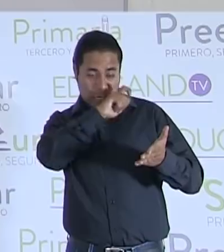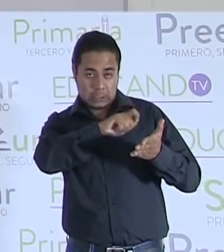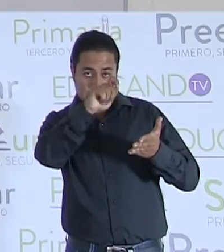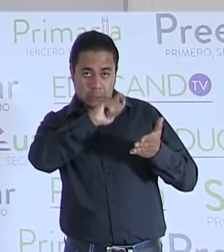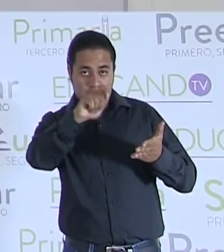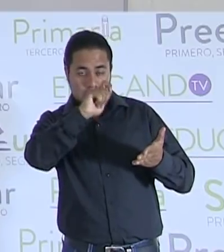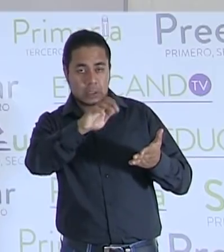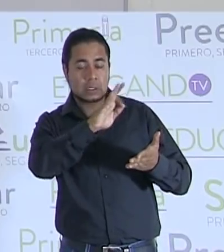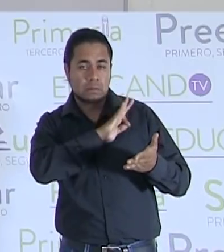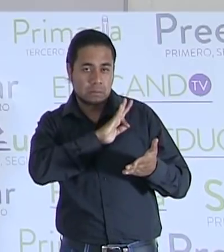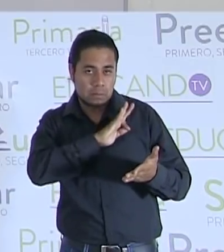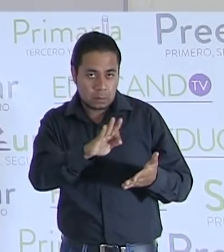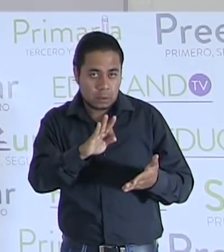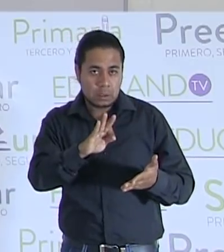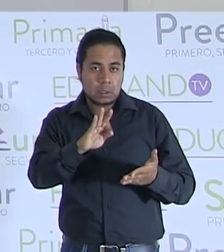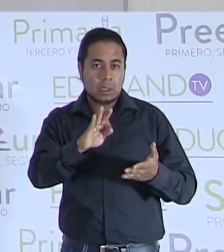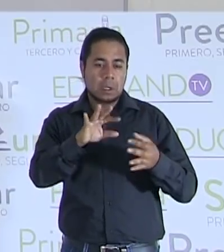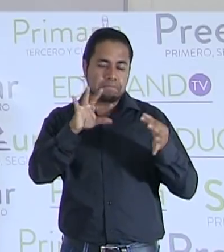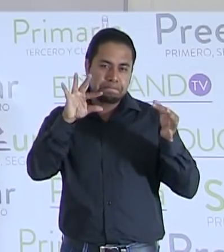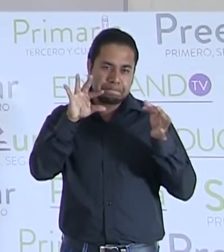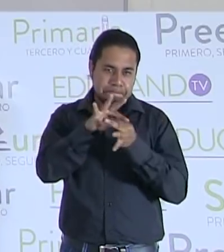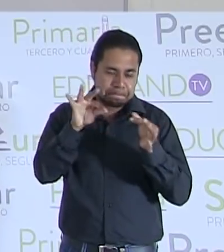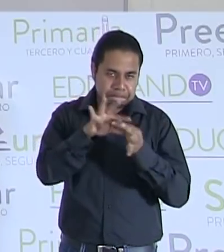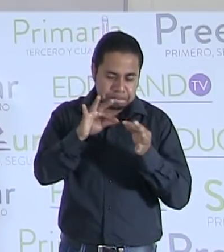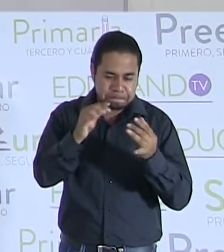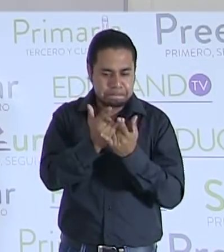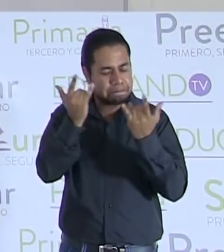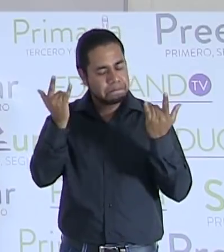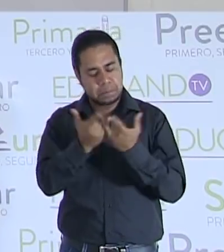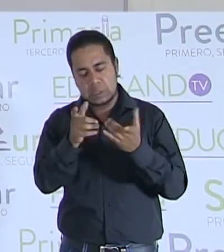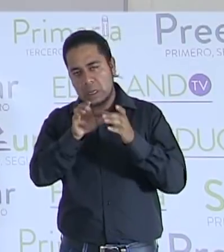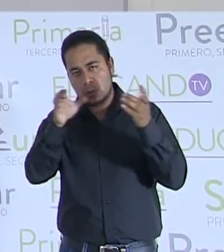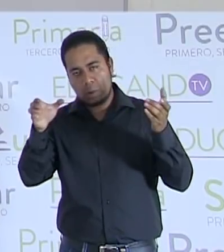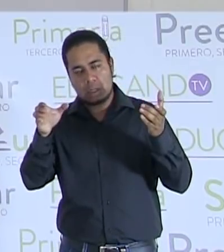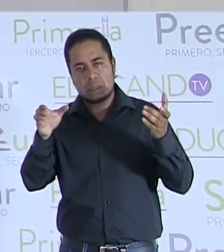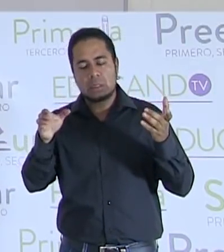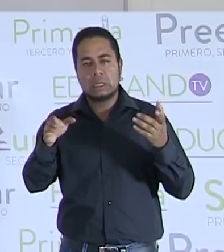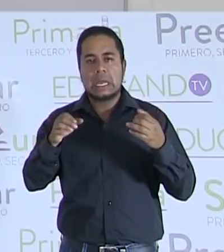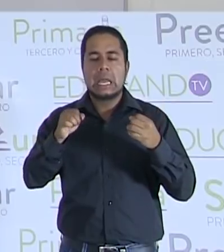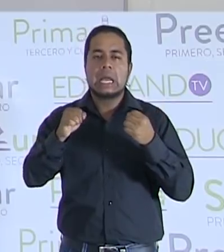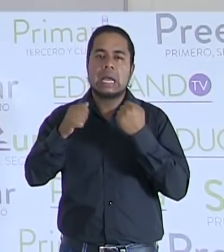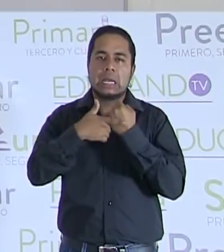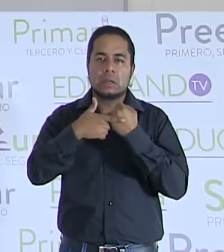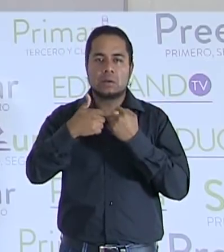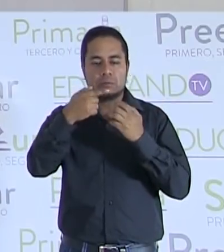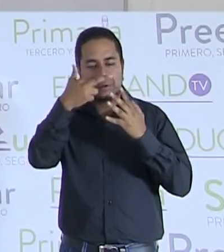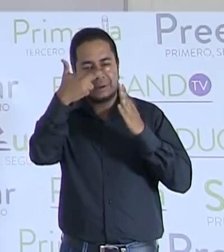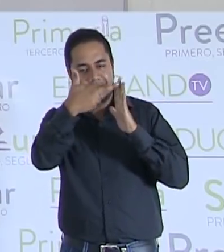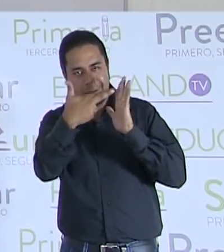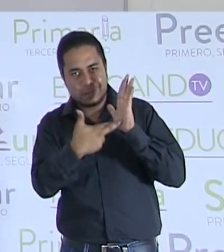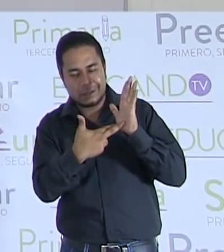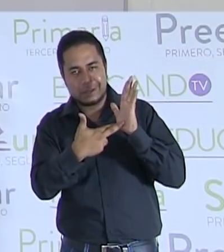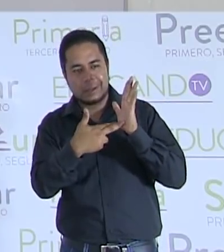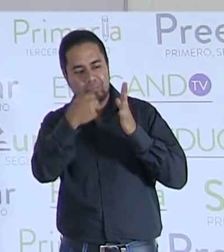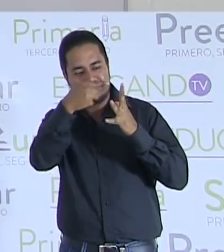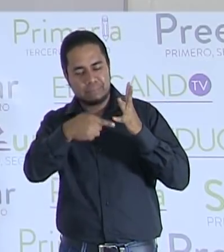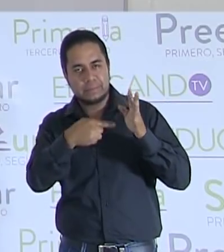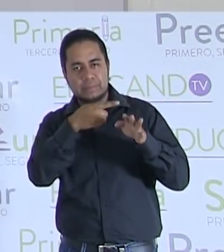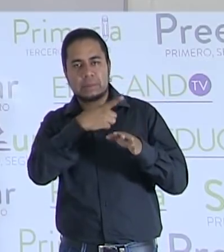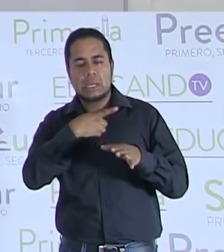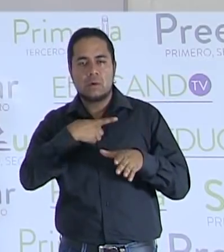escribir una narración, un relato, un cuento, hay pasos que tenemos que seguir. Por